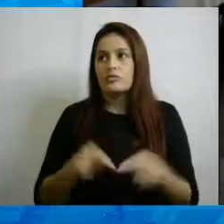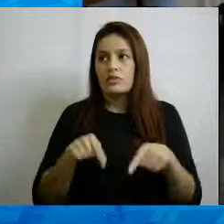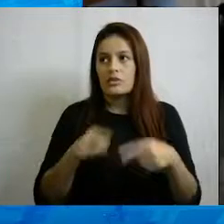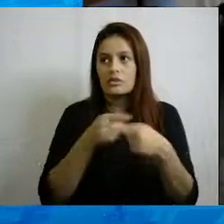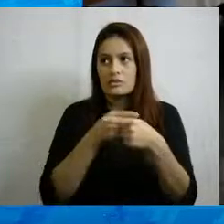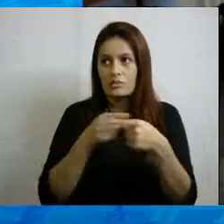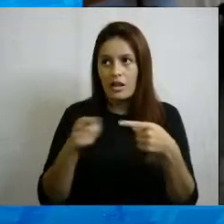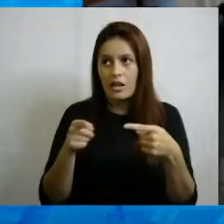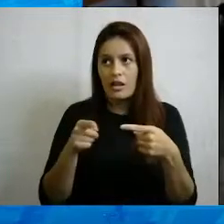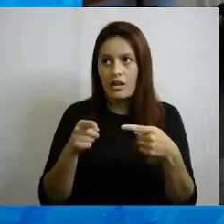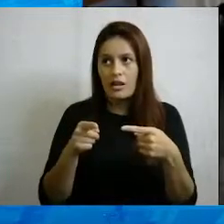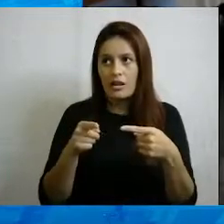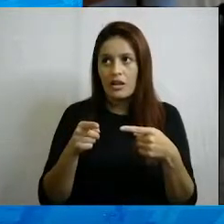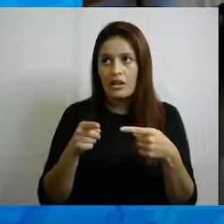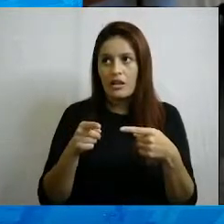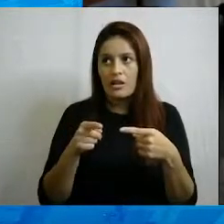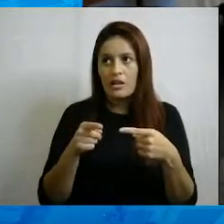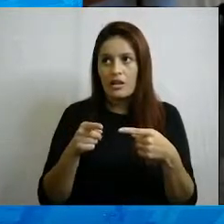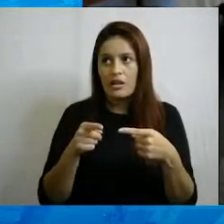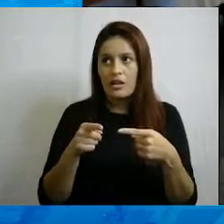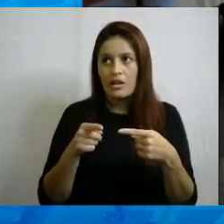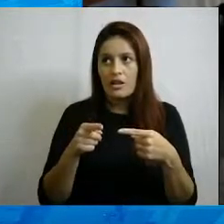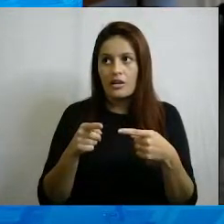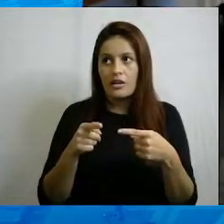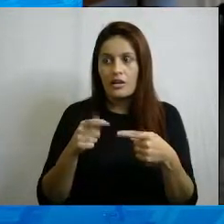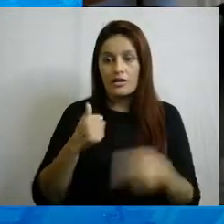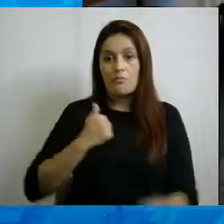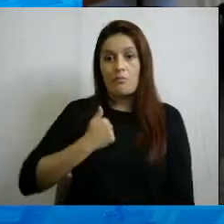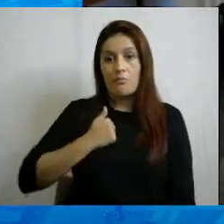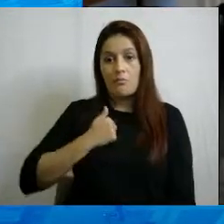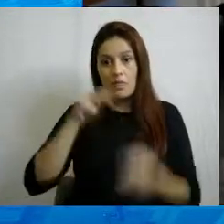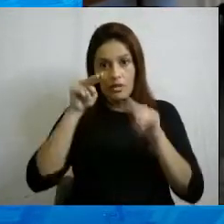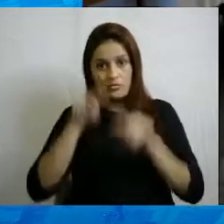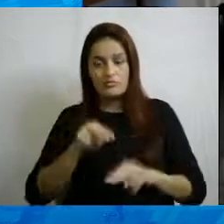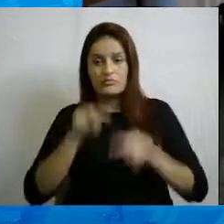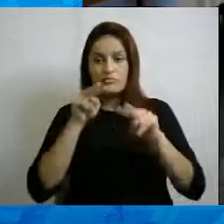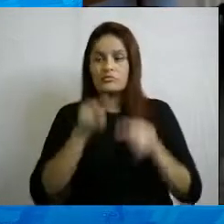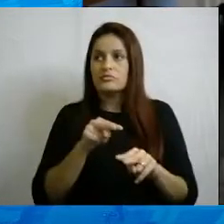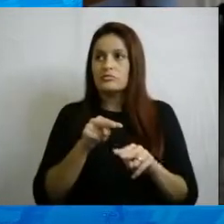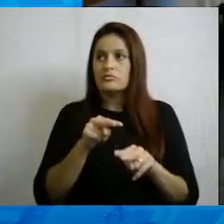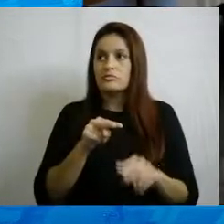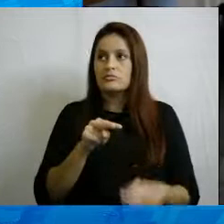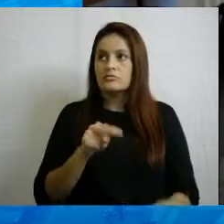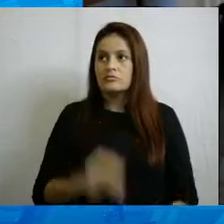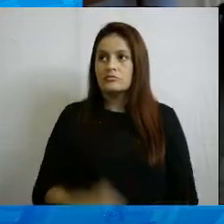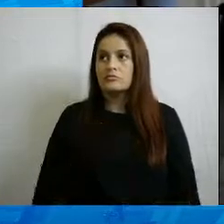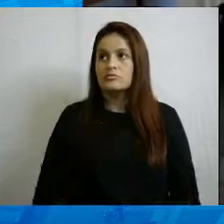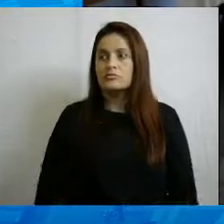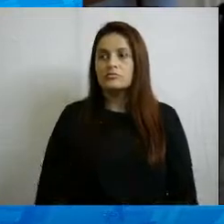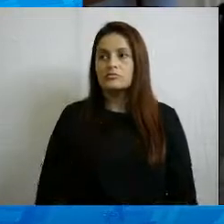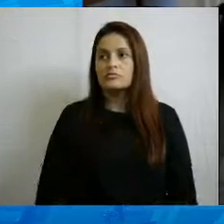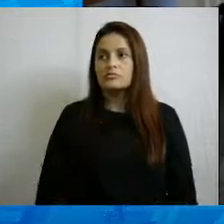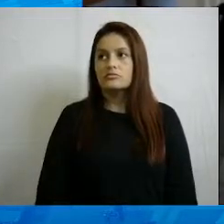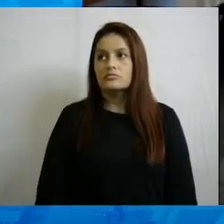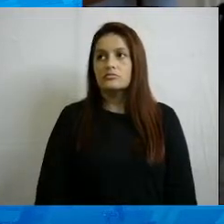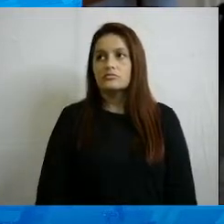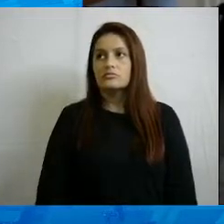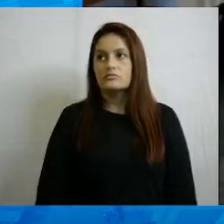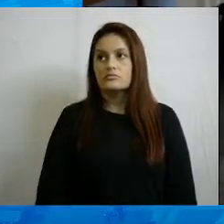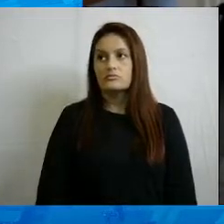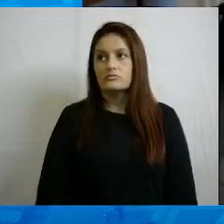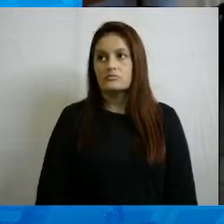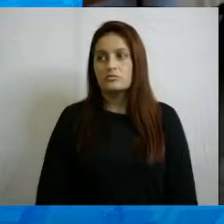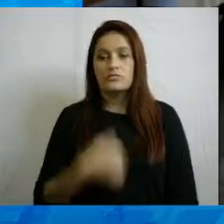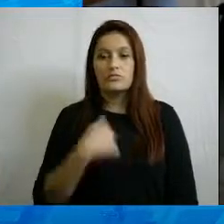semana llegó un inspector a mi puesto, porque entre comillas, antes de decirle, yo andaba en el